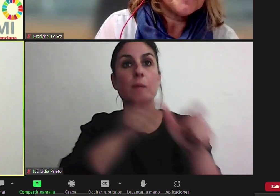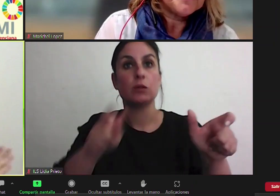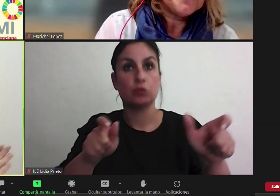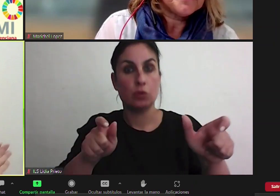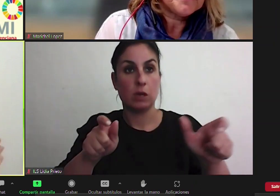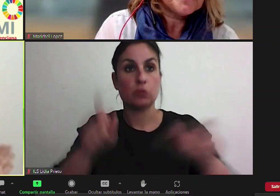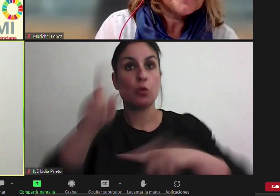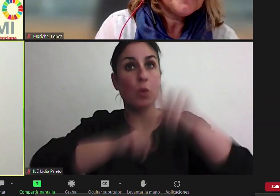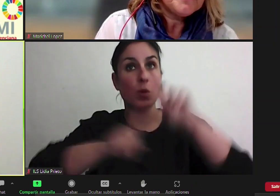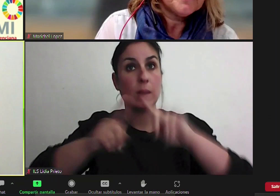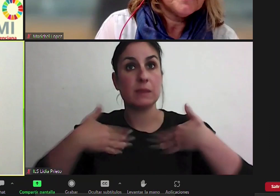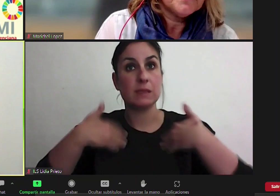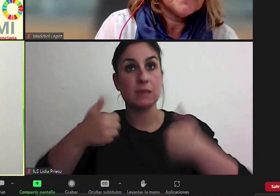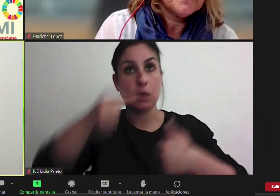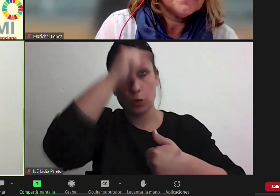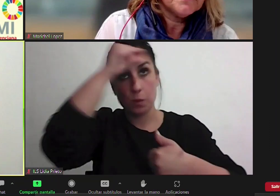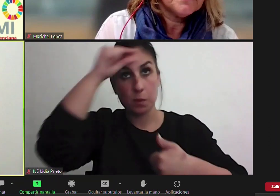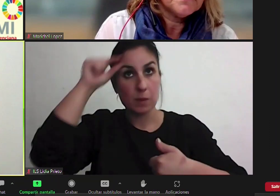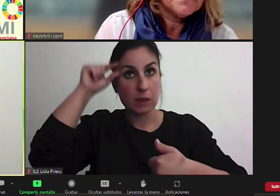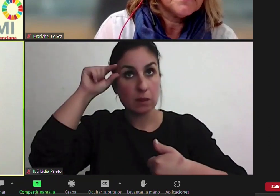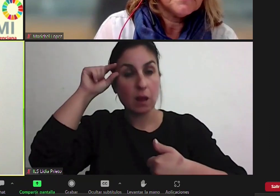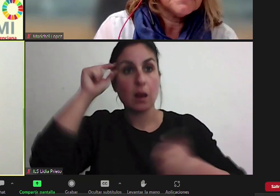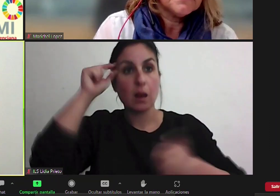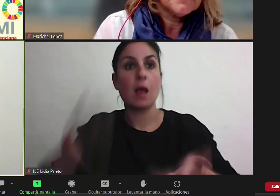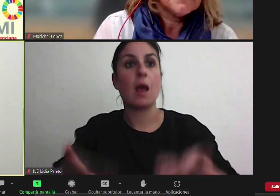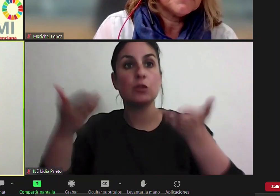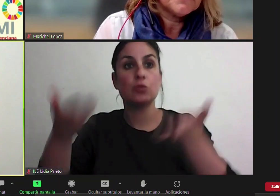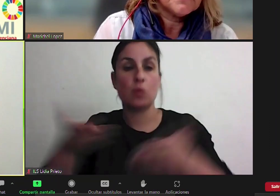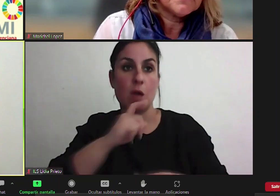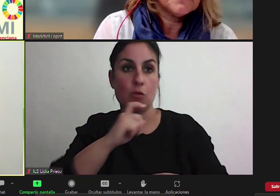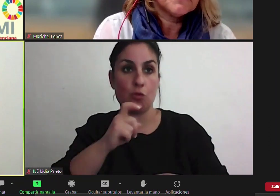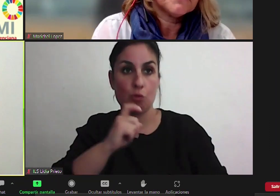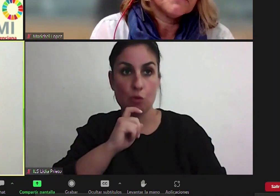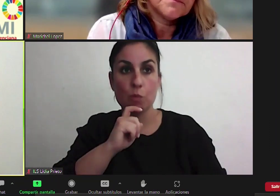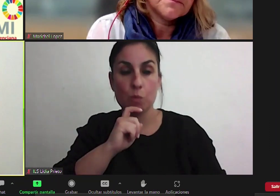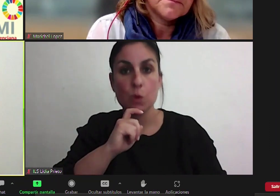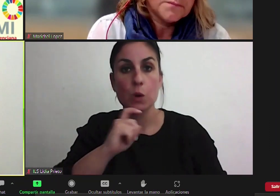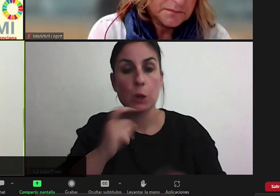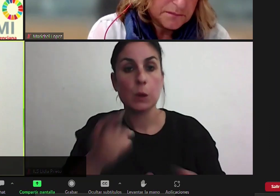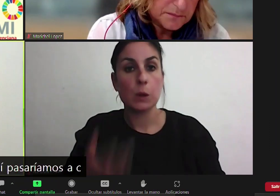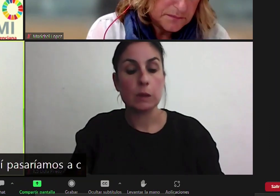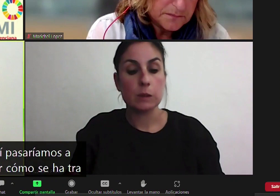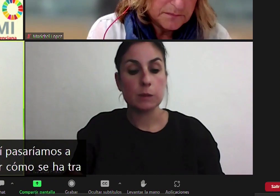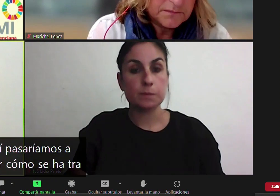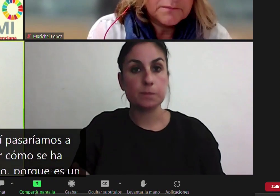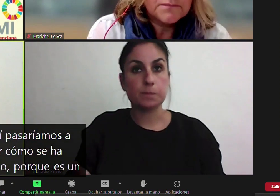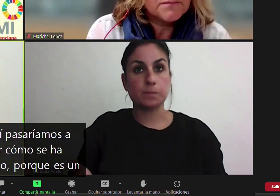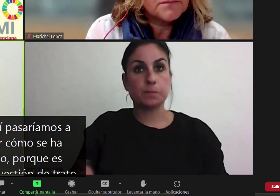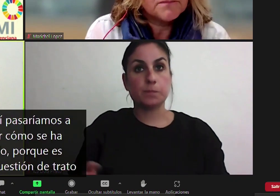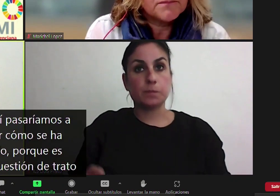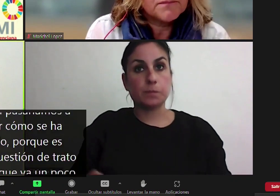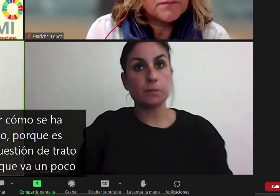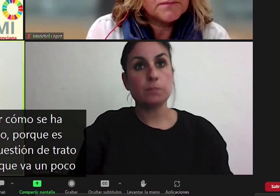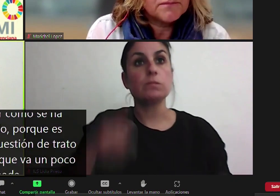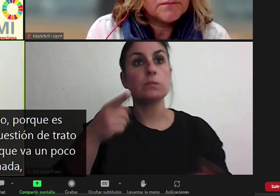cómo la evolución del trato a ciertas personas, a las personas con problemas de salud mental. De ahí pasaríamos